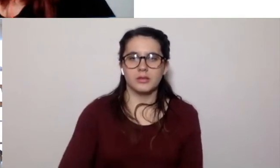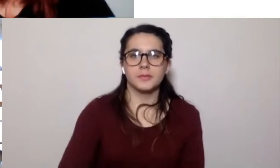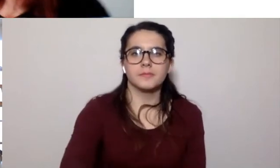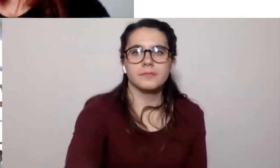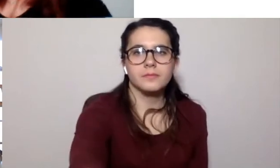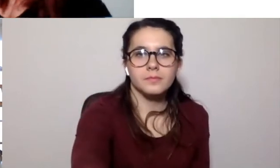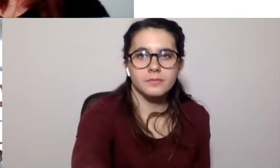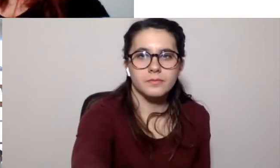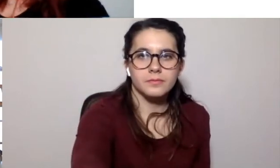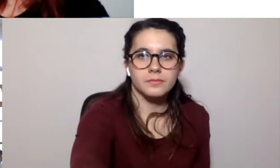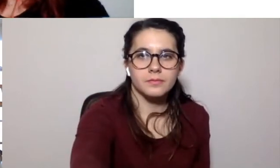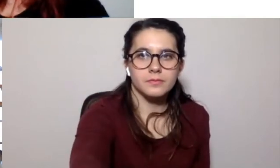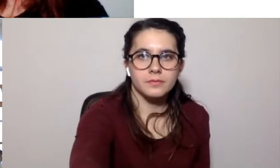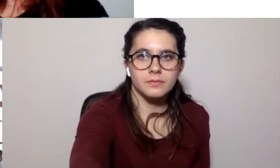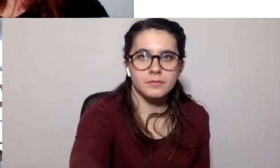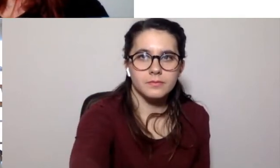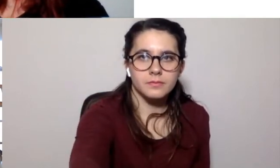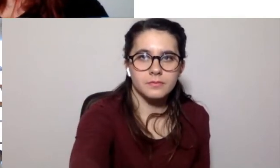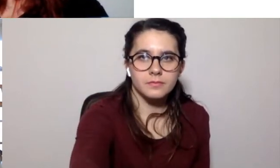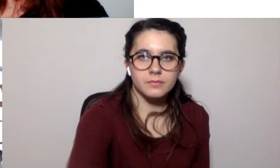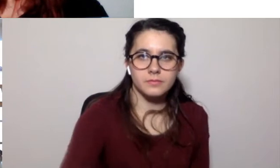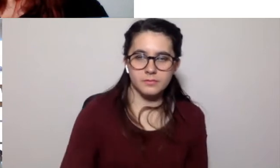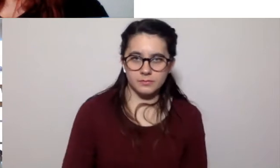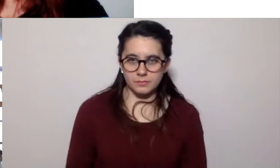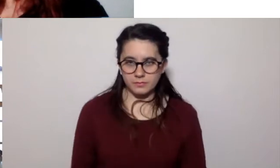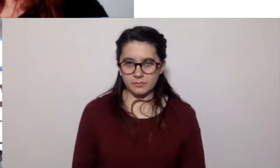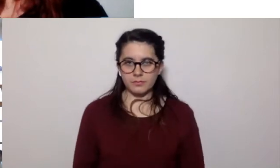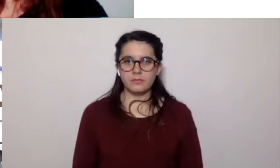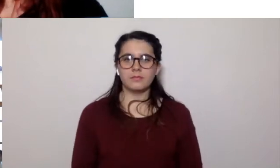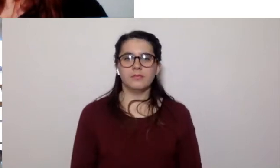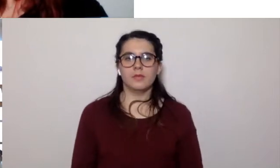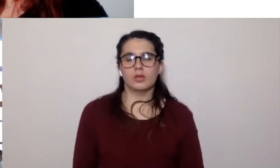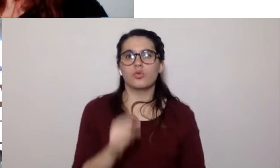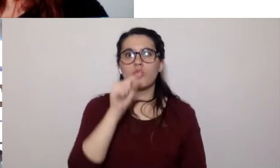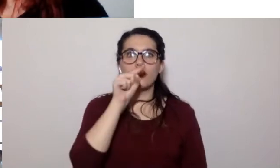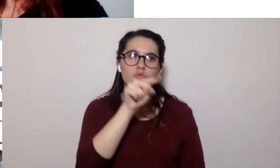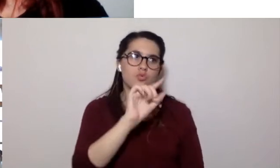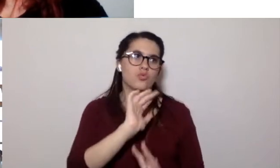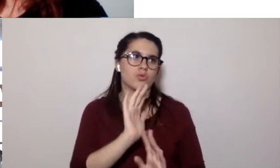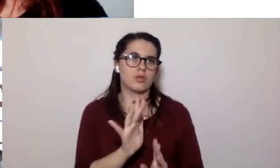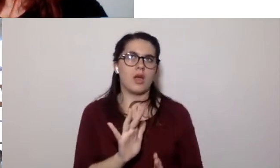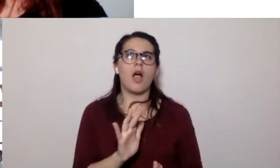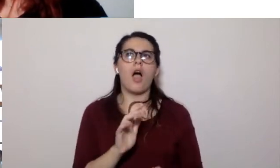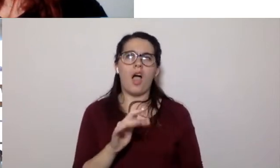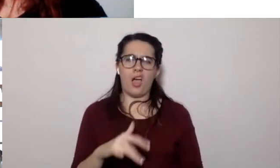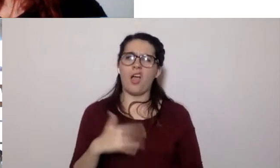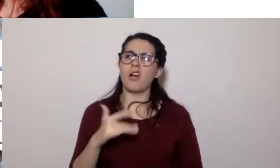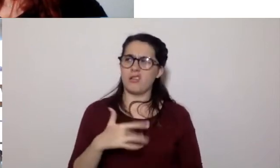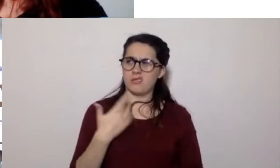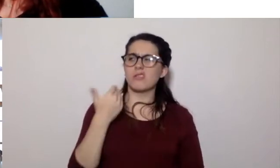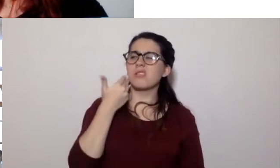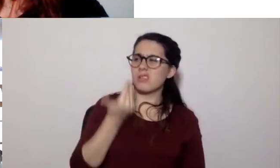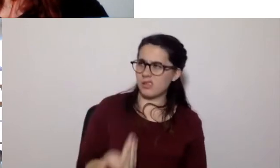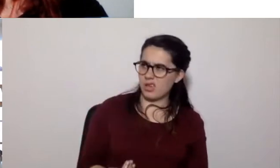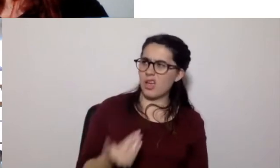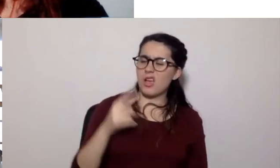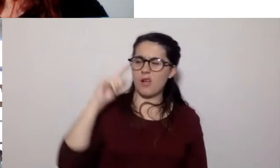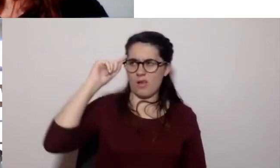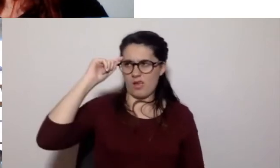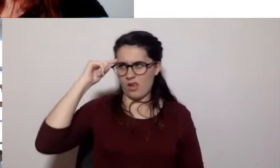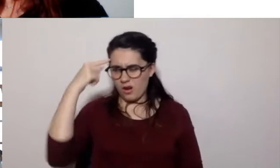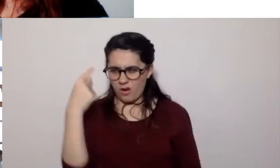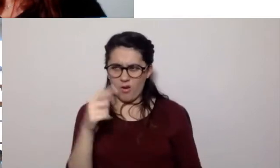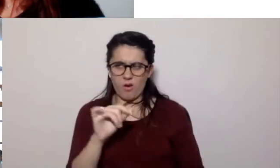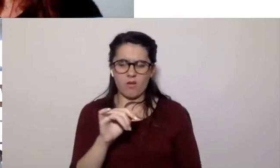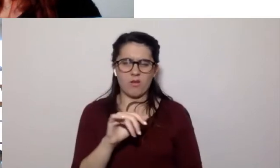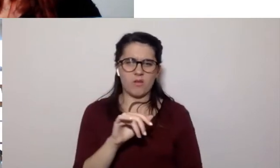Sí, sí. Tú escogiste como quedarte con el enojo, con la preocupación, con la ansiedad. Como dijiste